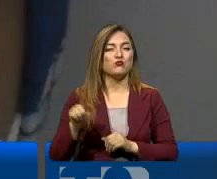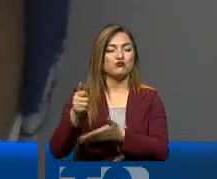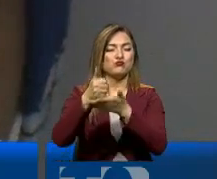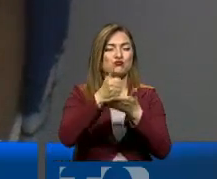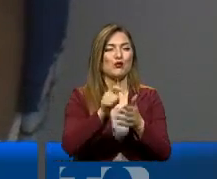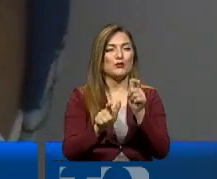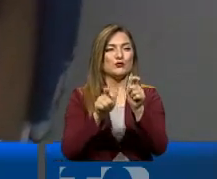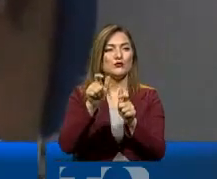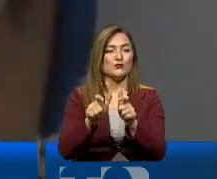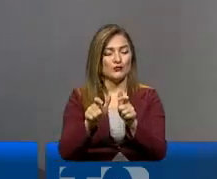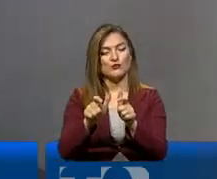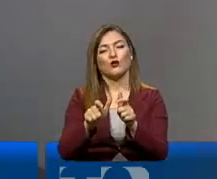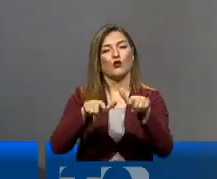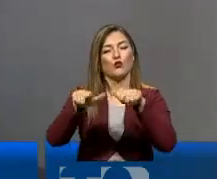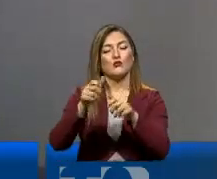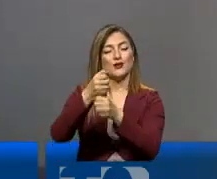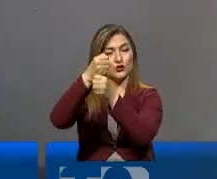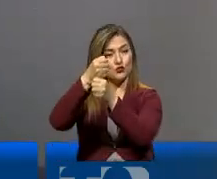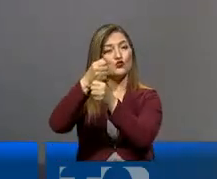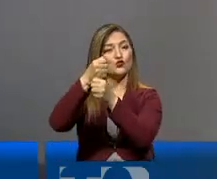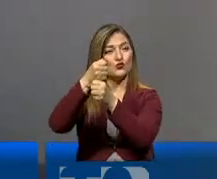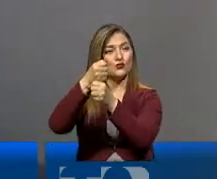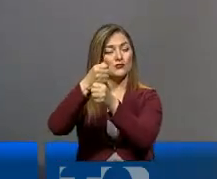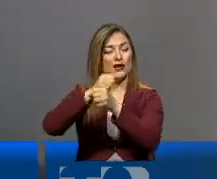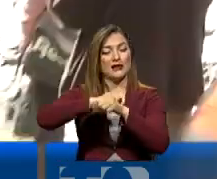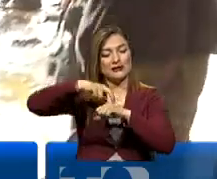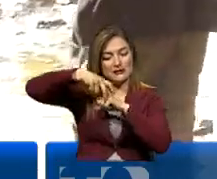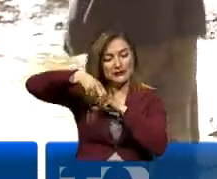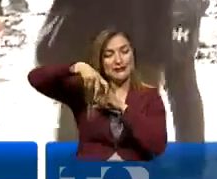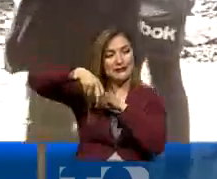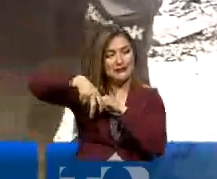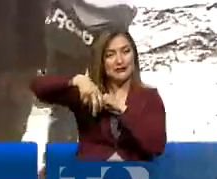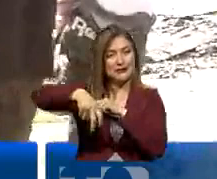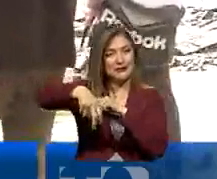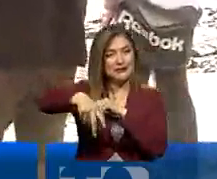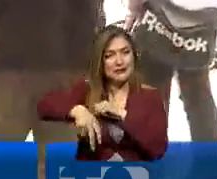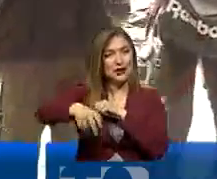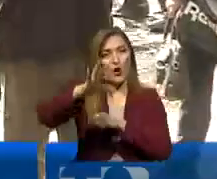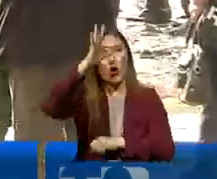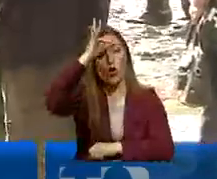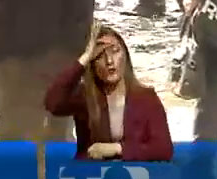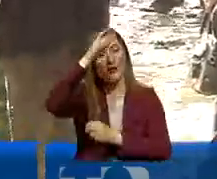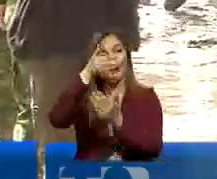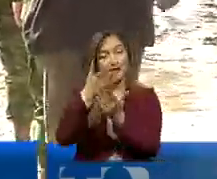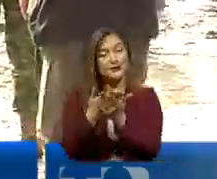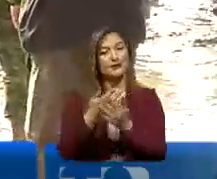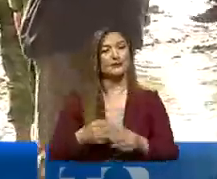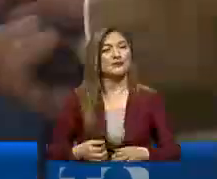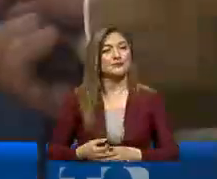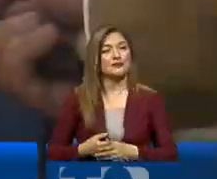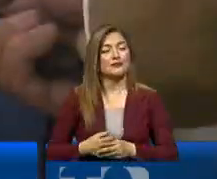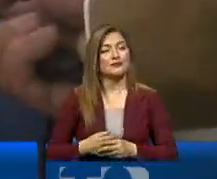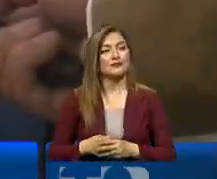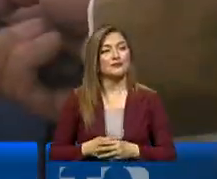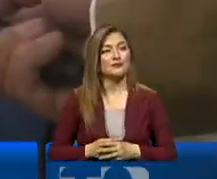ayuda de otras personas para ir a un sitio más seguro bajando por una escalera fue trasladado a una casa de salud cuando llegaron los rescatistas